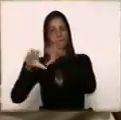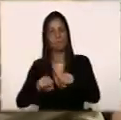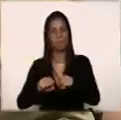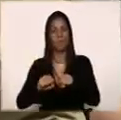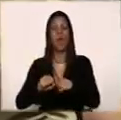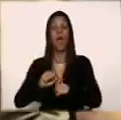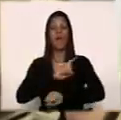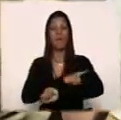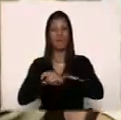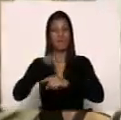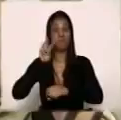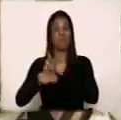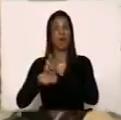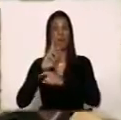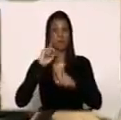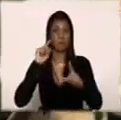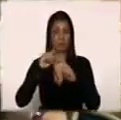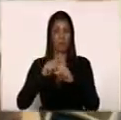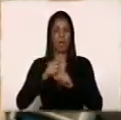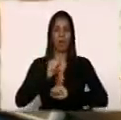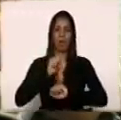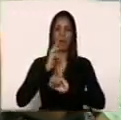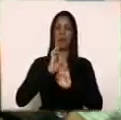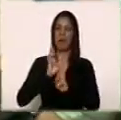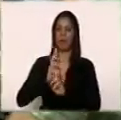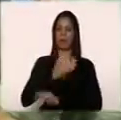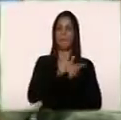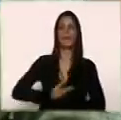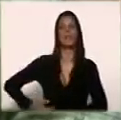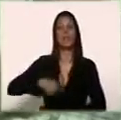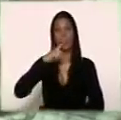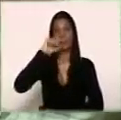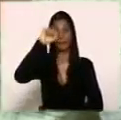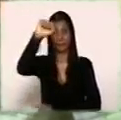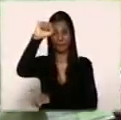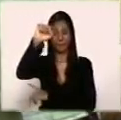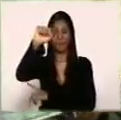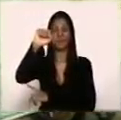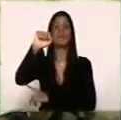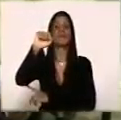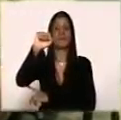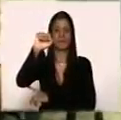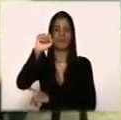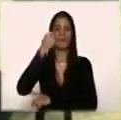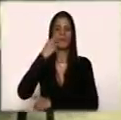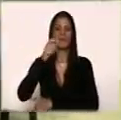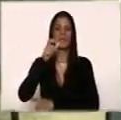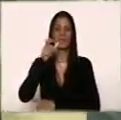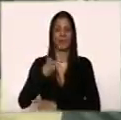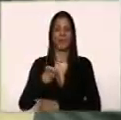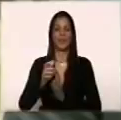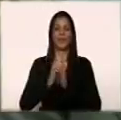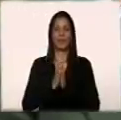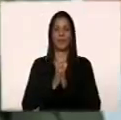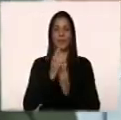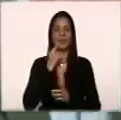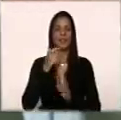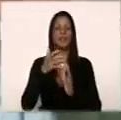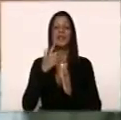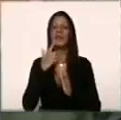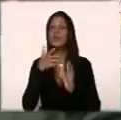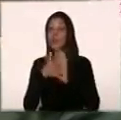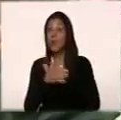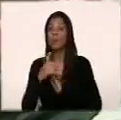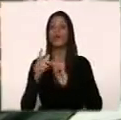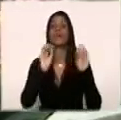fuerza, teniendo como respuesta valiente del presidente de la República, Nicolás Maduro Moros, el llamado persistente y empecinado